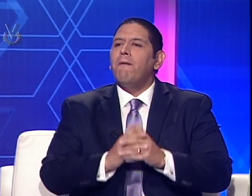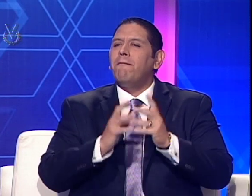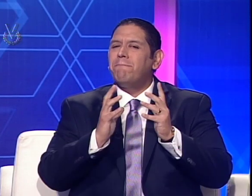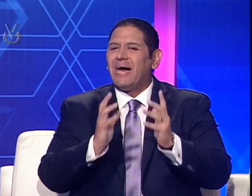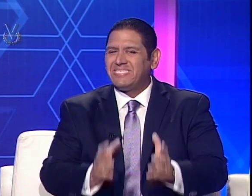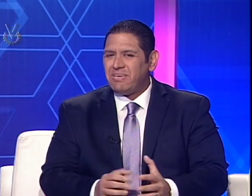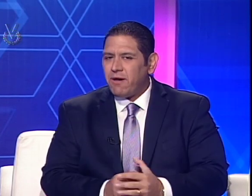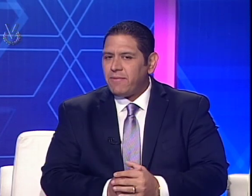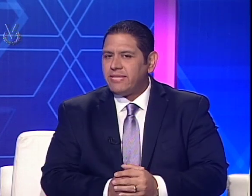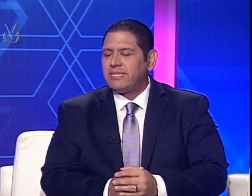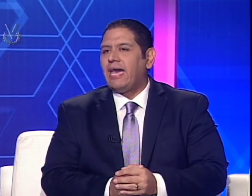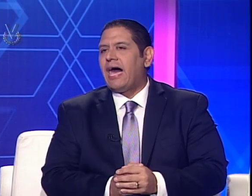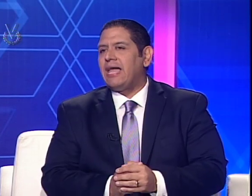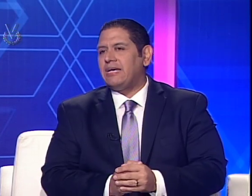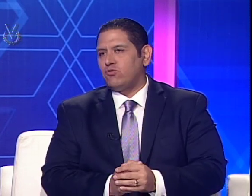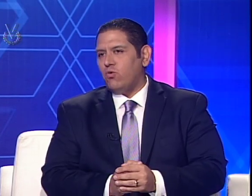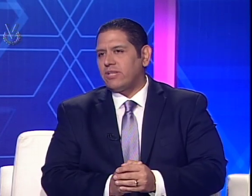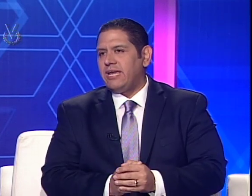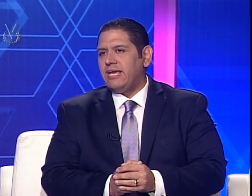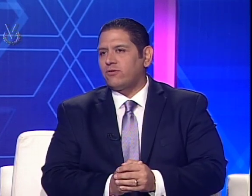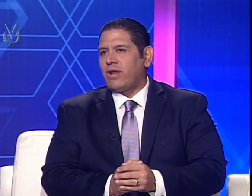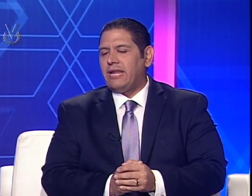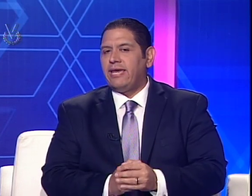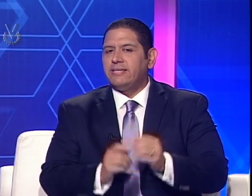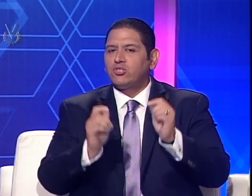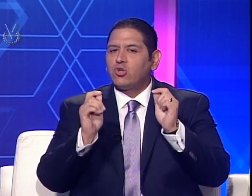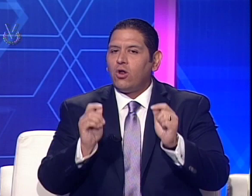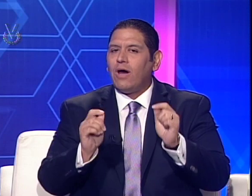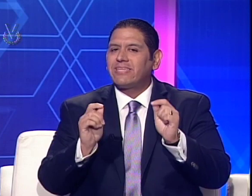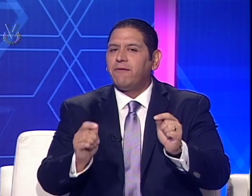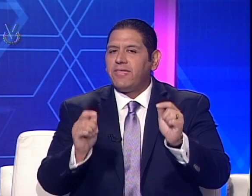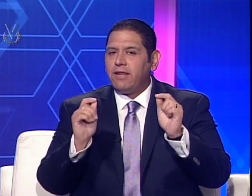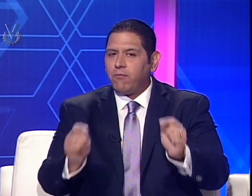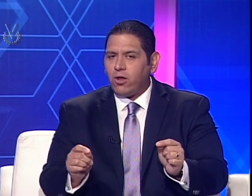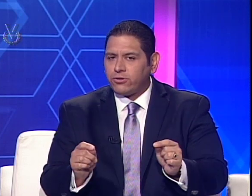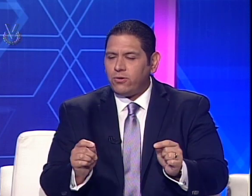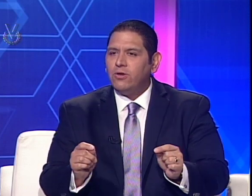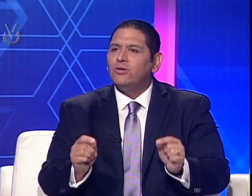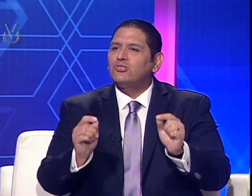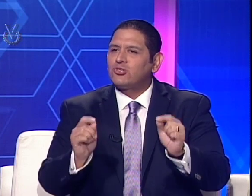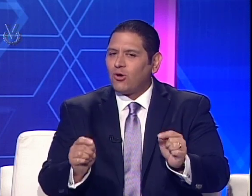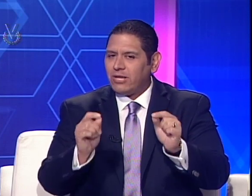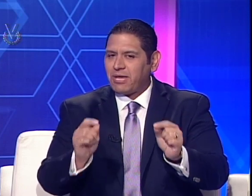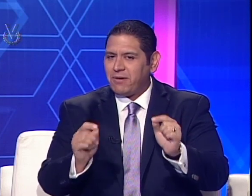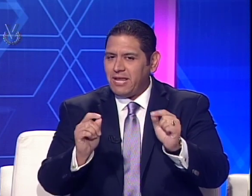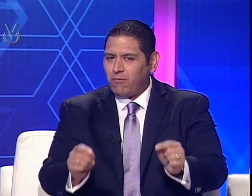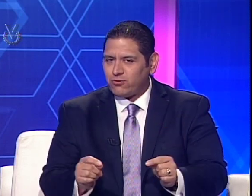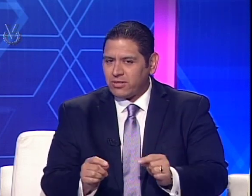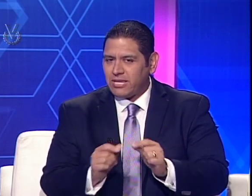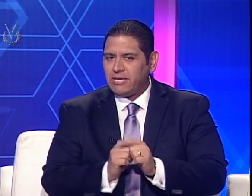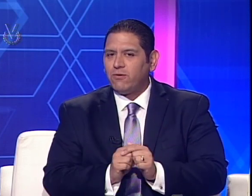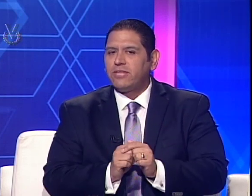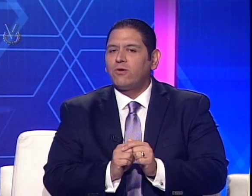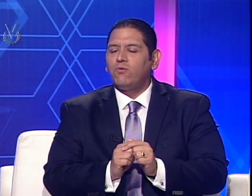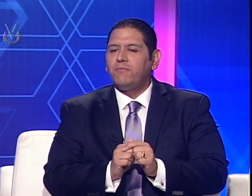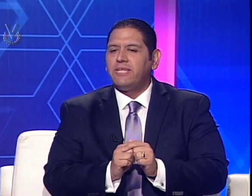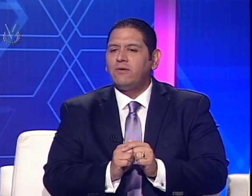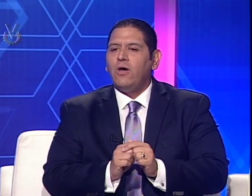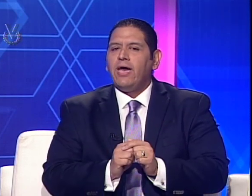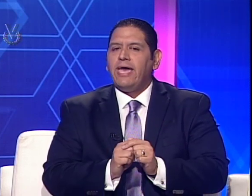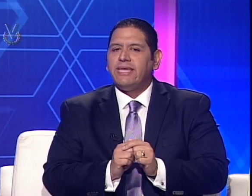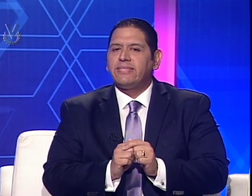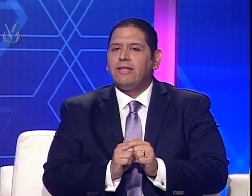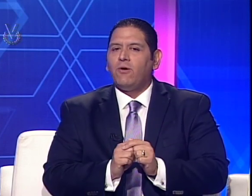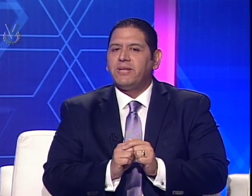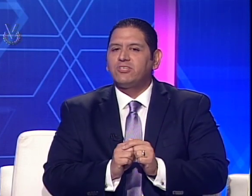acudamos masivamente a las urnas electorales. Solo a través del voto, solo a través del voto, Endrini, con esto